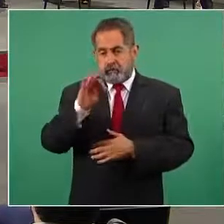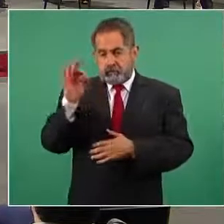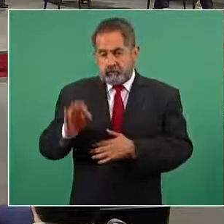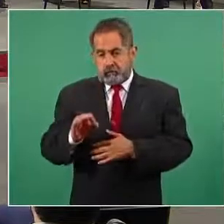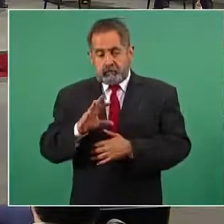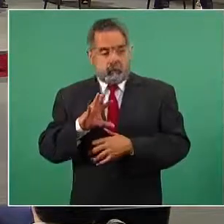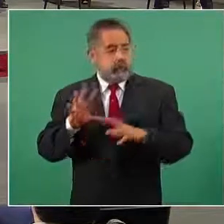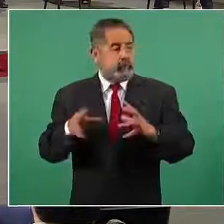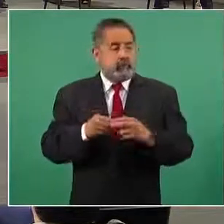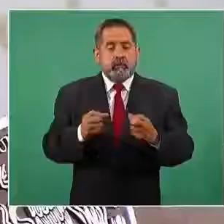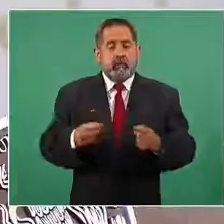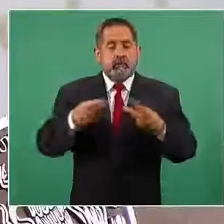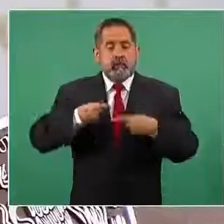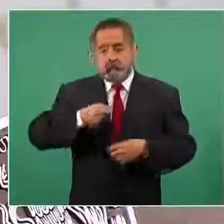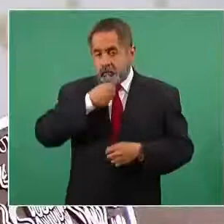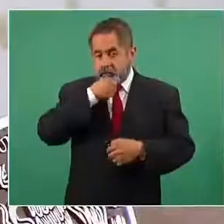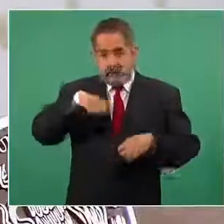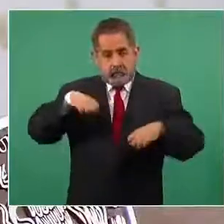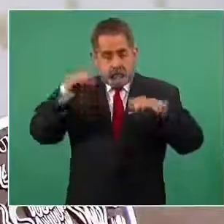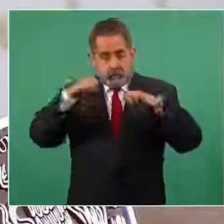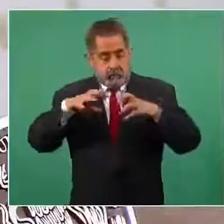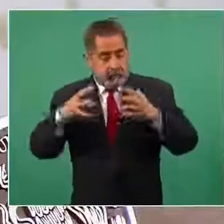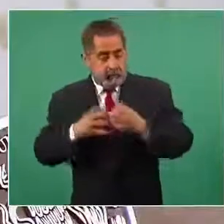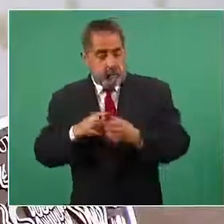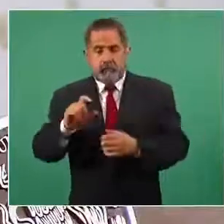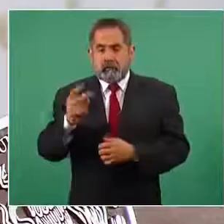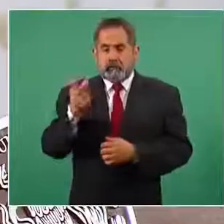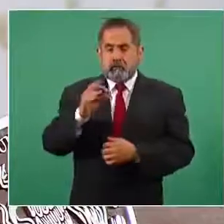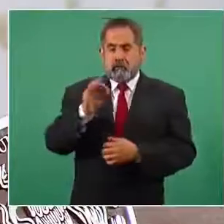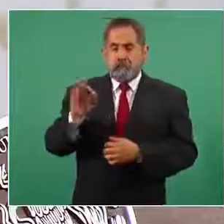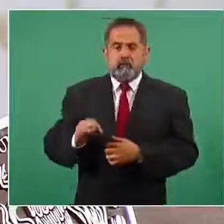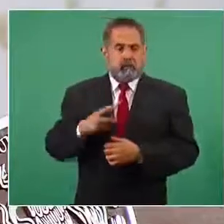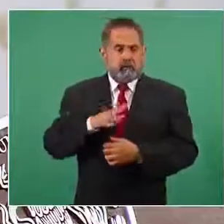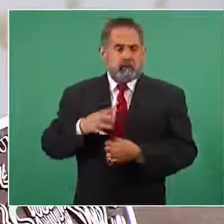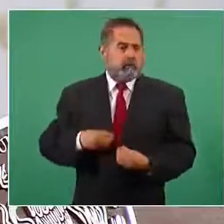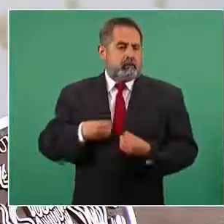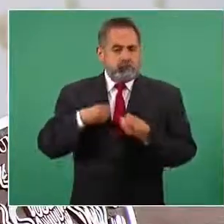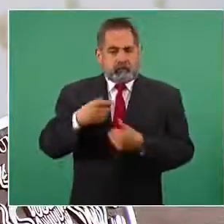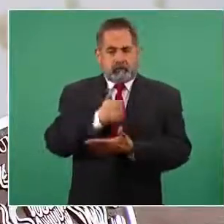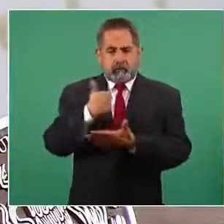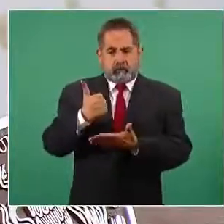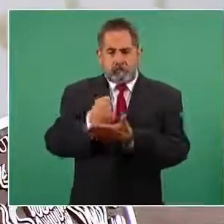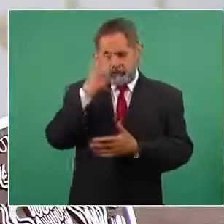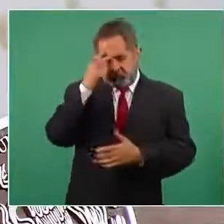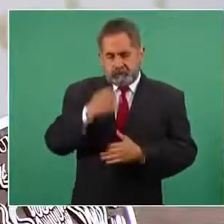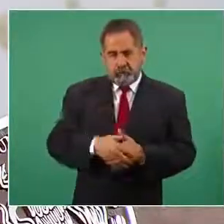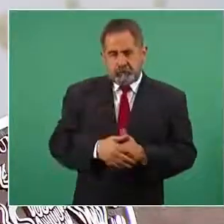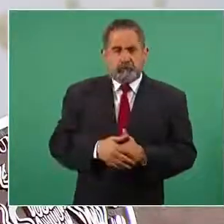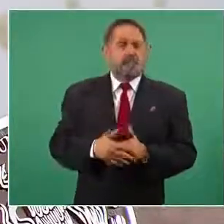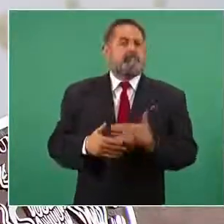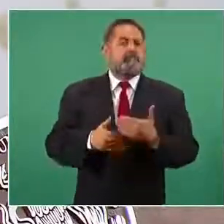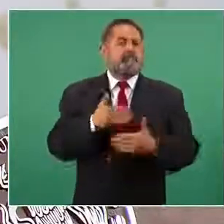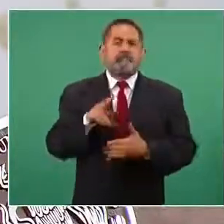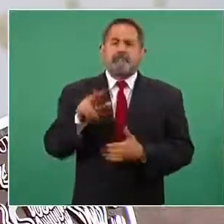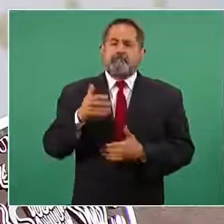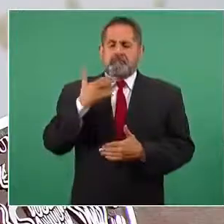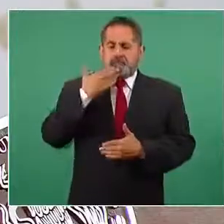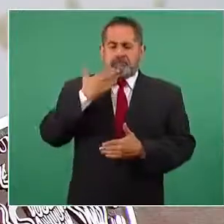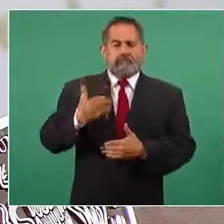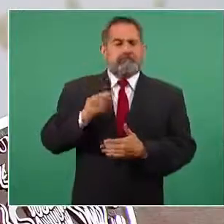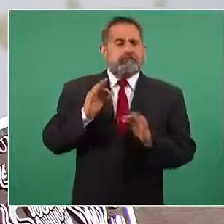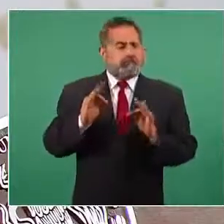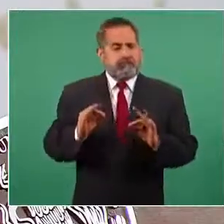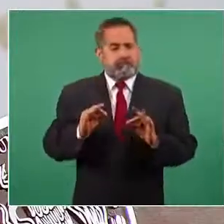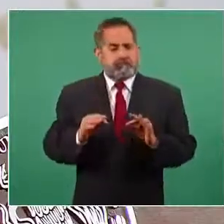total de personas adultas que viven en la Ciudad de México. Así que, pues, vamos bien en el país y vamos